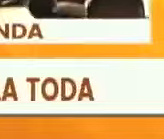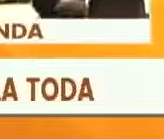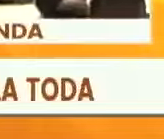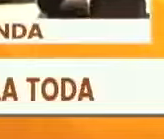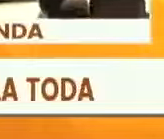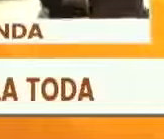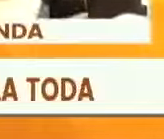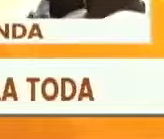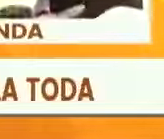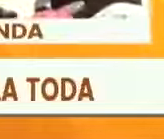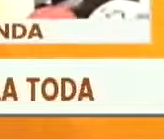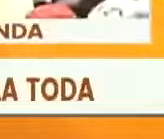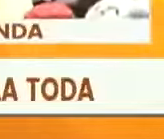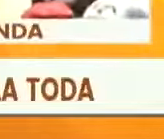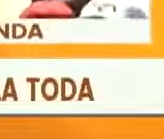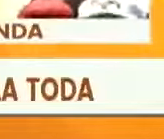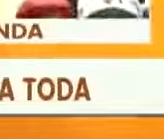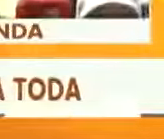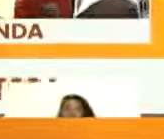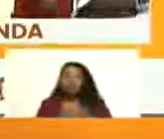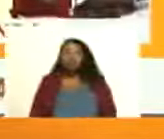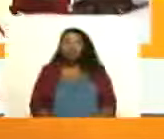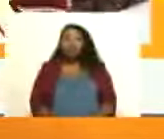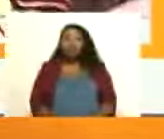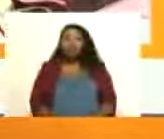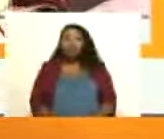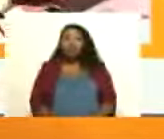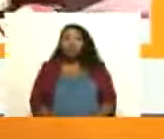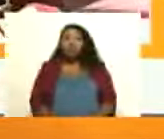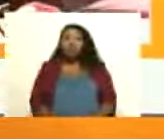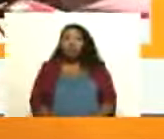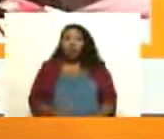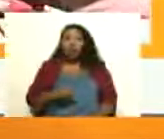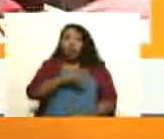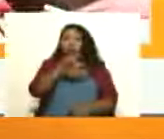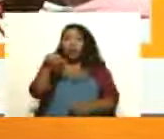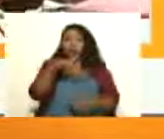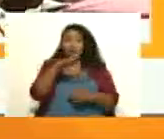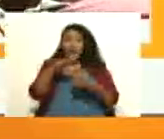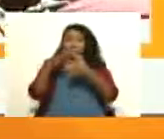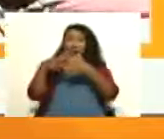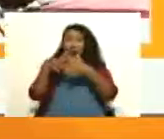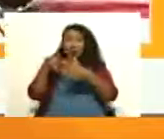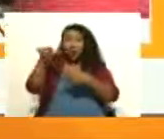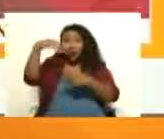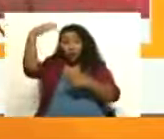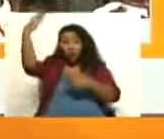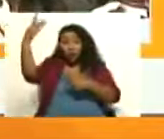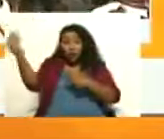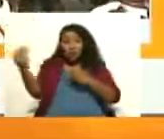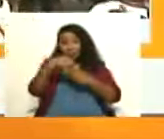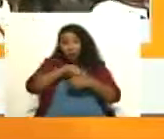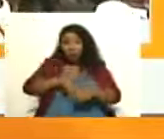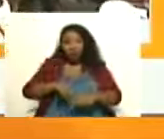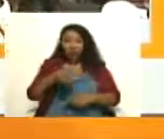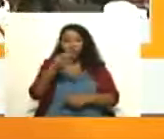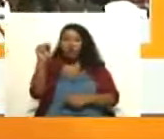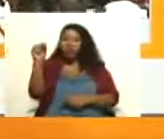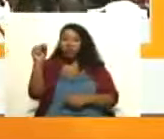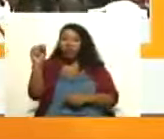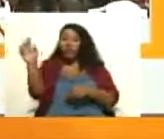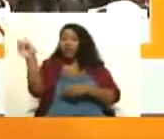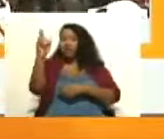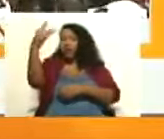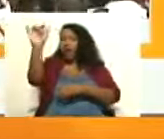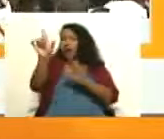se vengan a meter aquí, extranjeros, musiúe. Venezuela tiene sus leyes, tiene sus